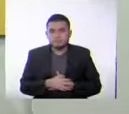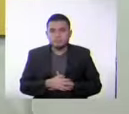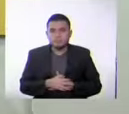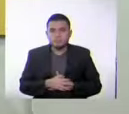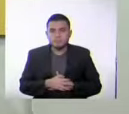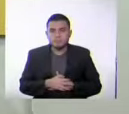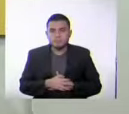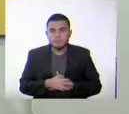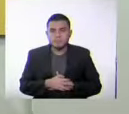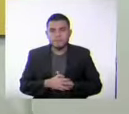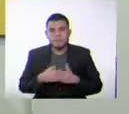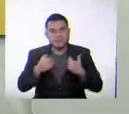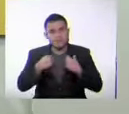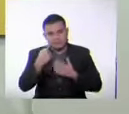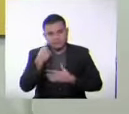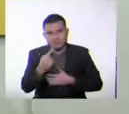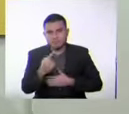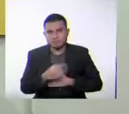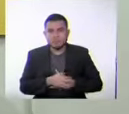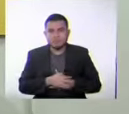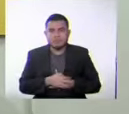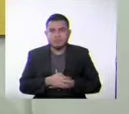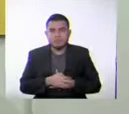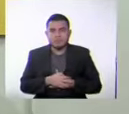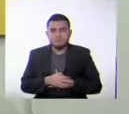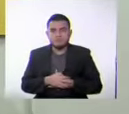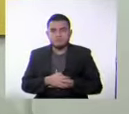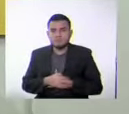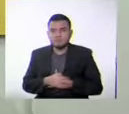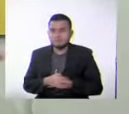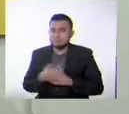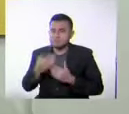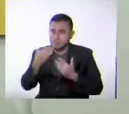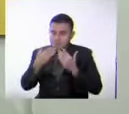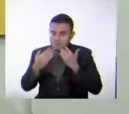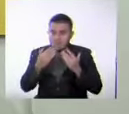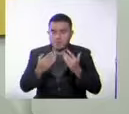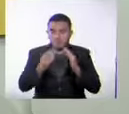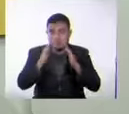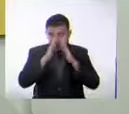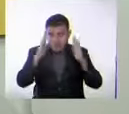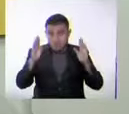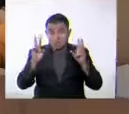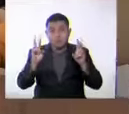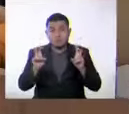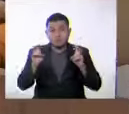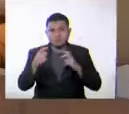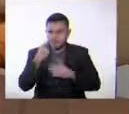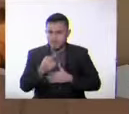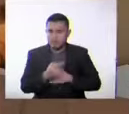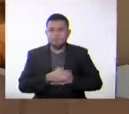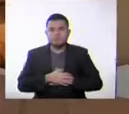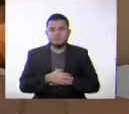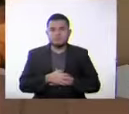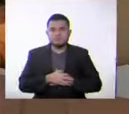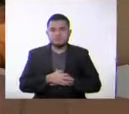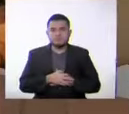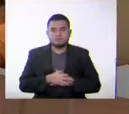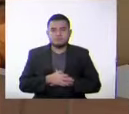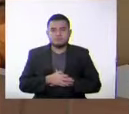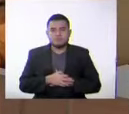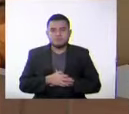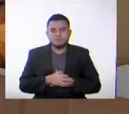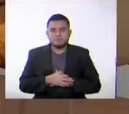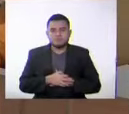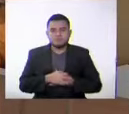otra cápsula que nos va a hablar un poco y nos va a ampliar la temática. ¿Qué le parece si la vemos, Alba? Vamos a ver entonces, vamos a ver de qué manera incide